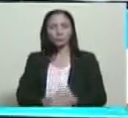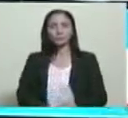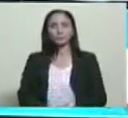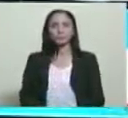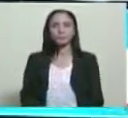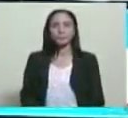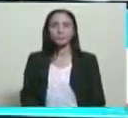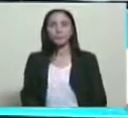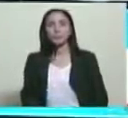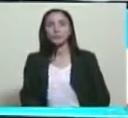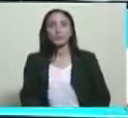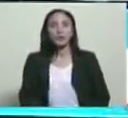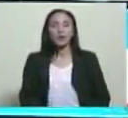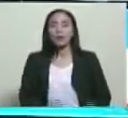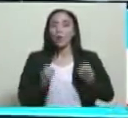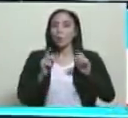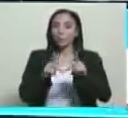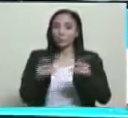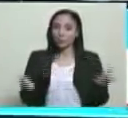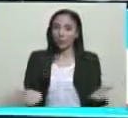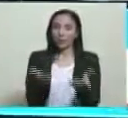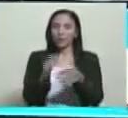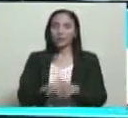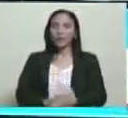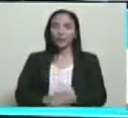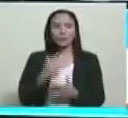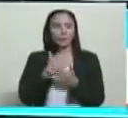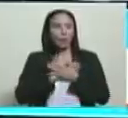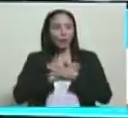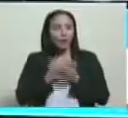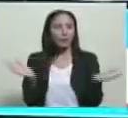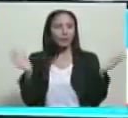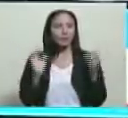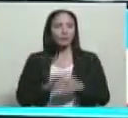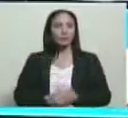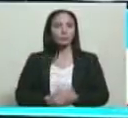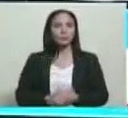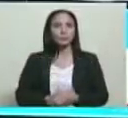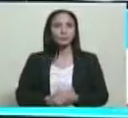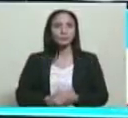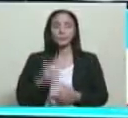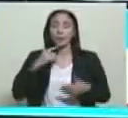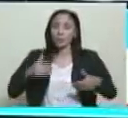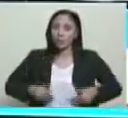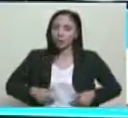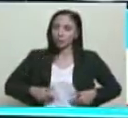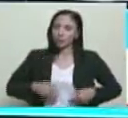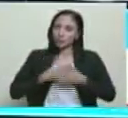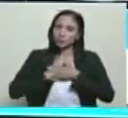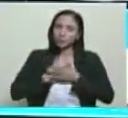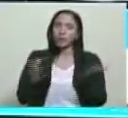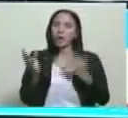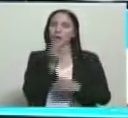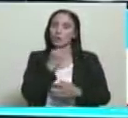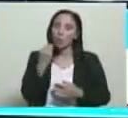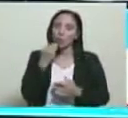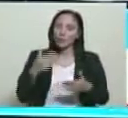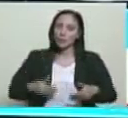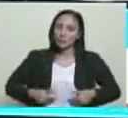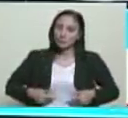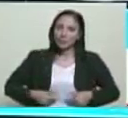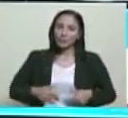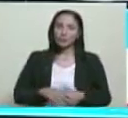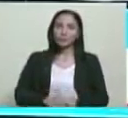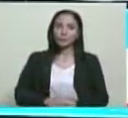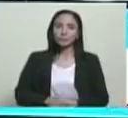dándole oportunidad, dándole cariño, ¿vale? Cariño, oportunidad al joven. A veces